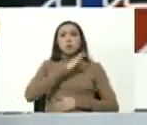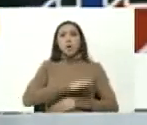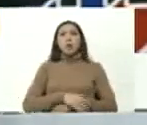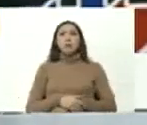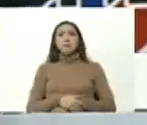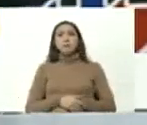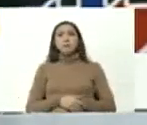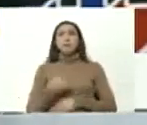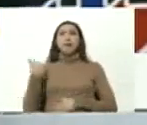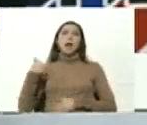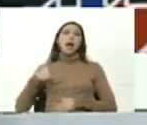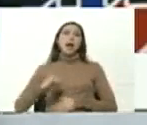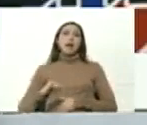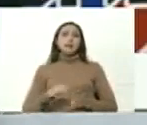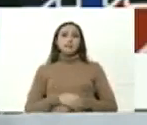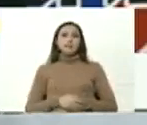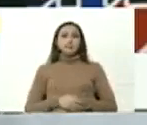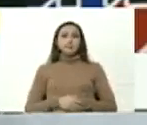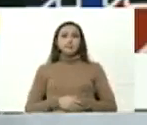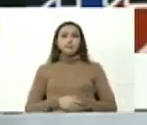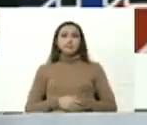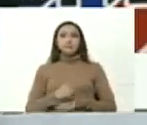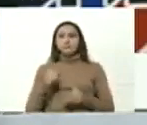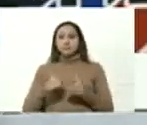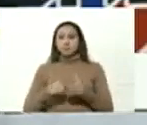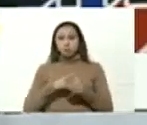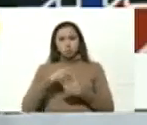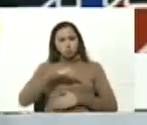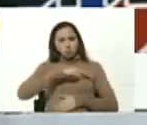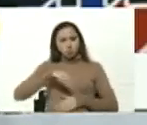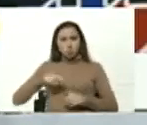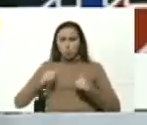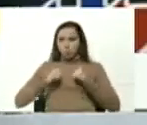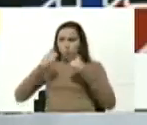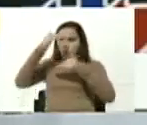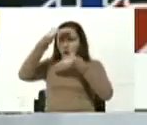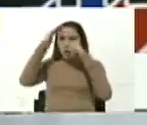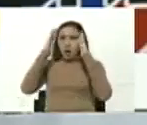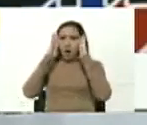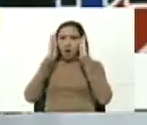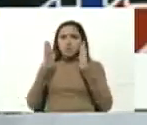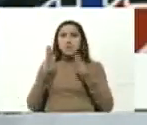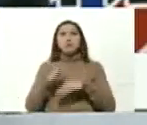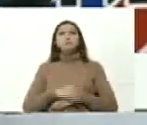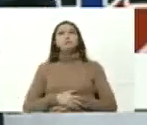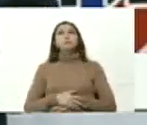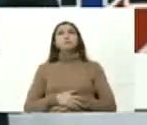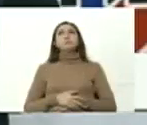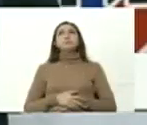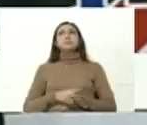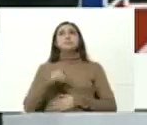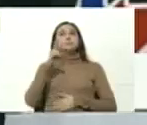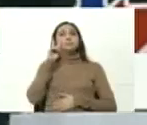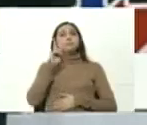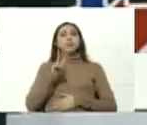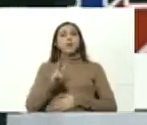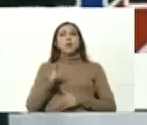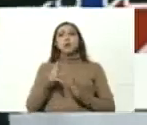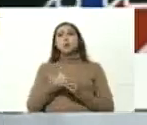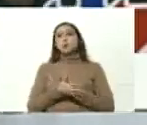Hay, por supuesto, y lo hemos comenzado a atender, ya comenzamos a identificar